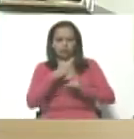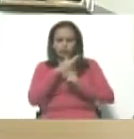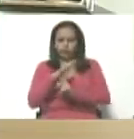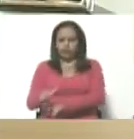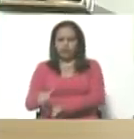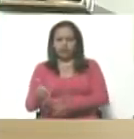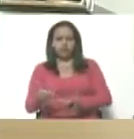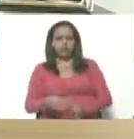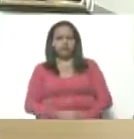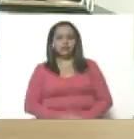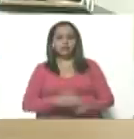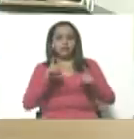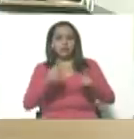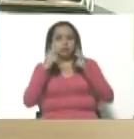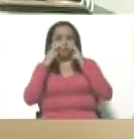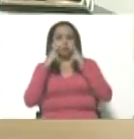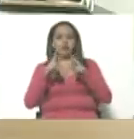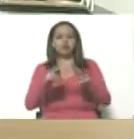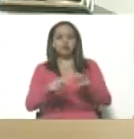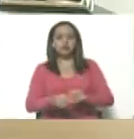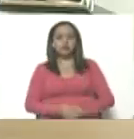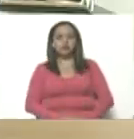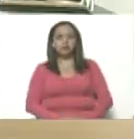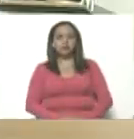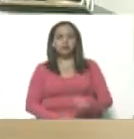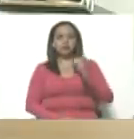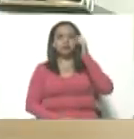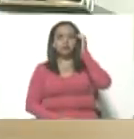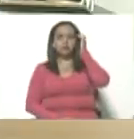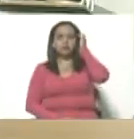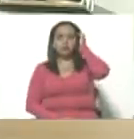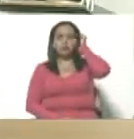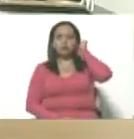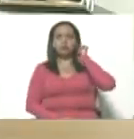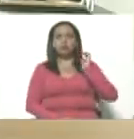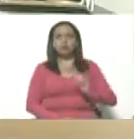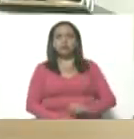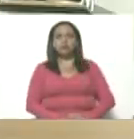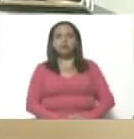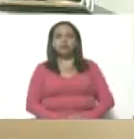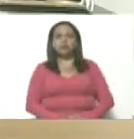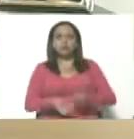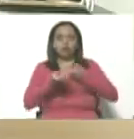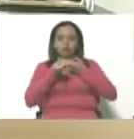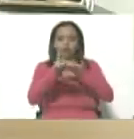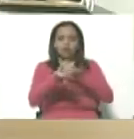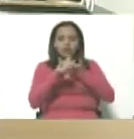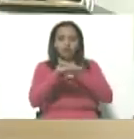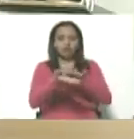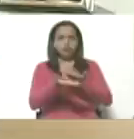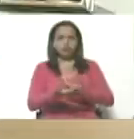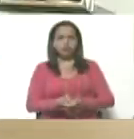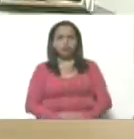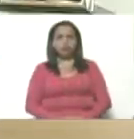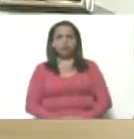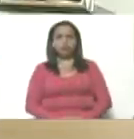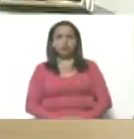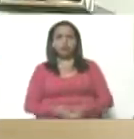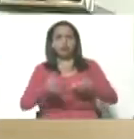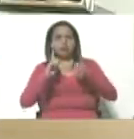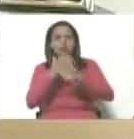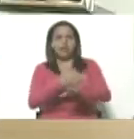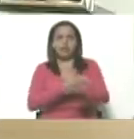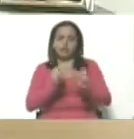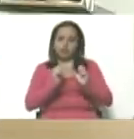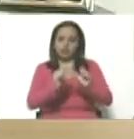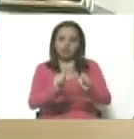También estuve observando las declaraciones, bueno, permítame antes de